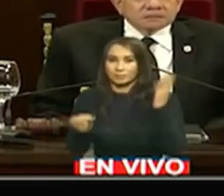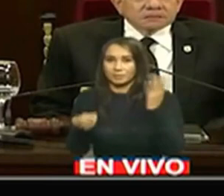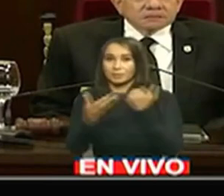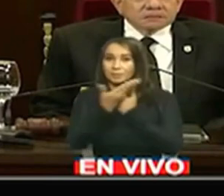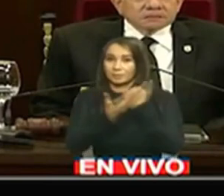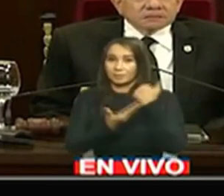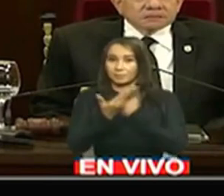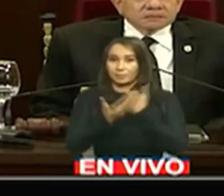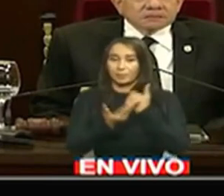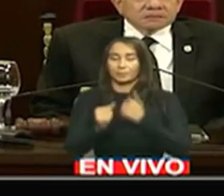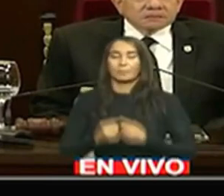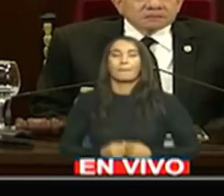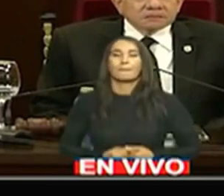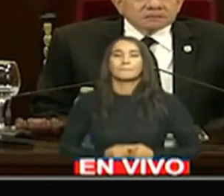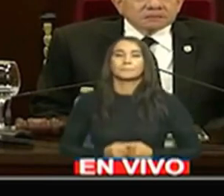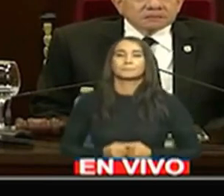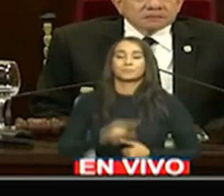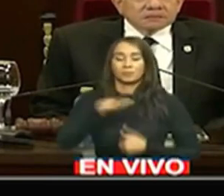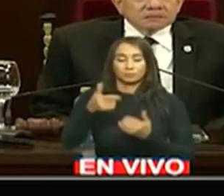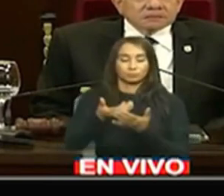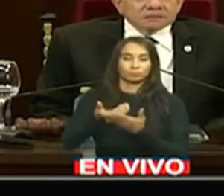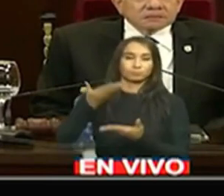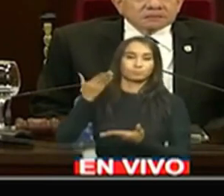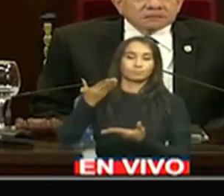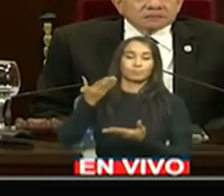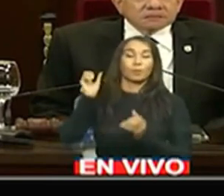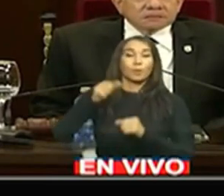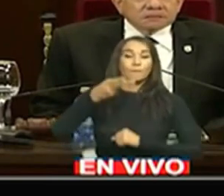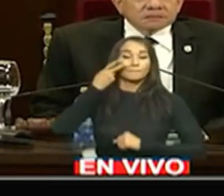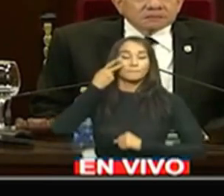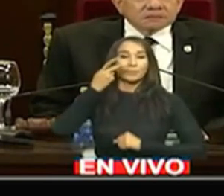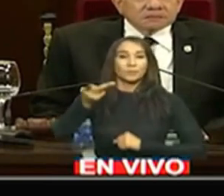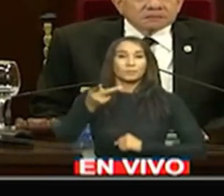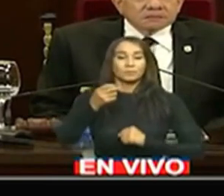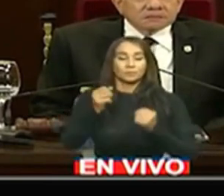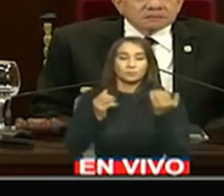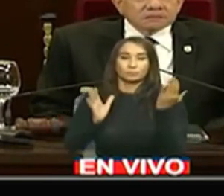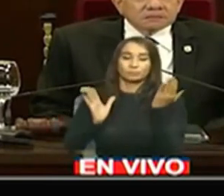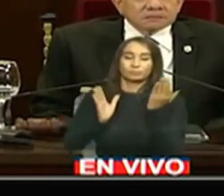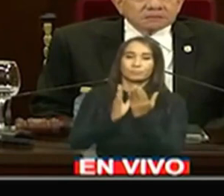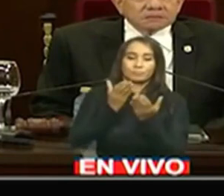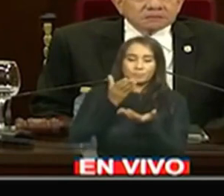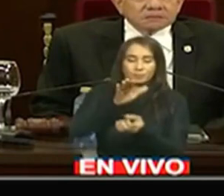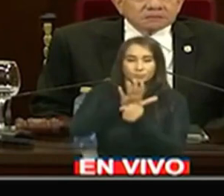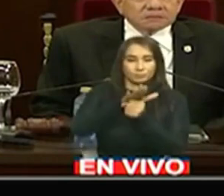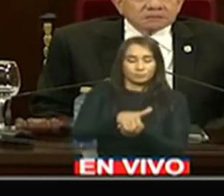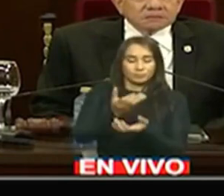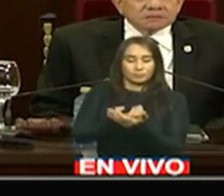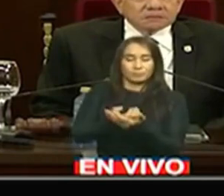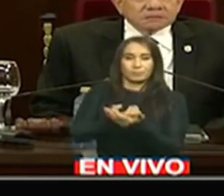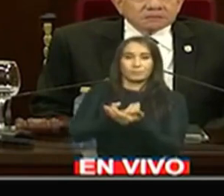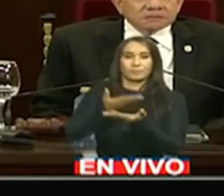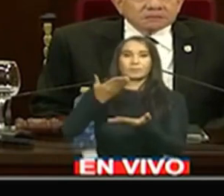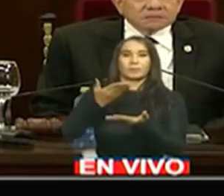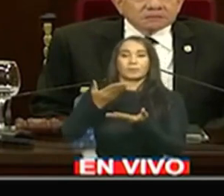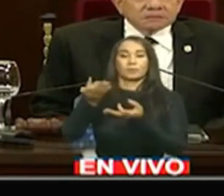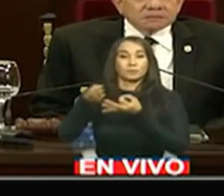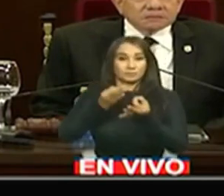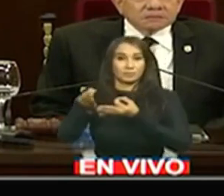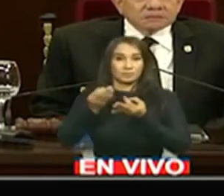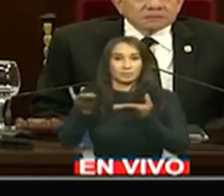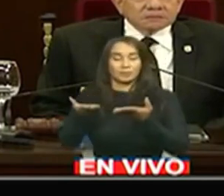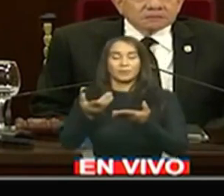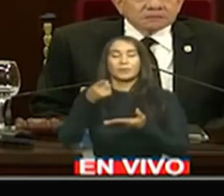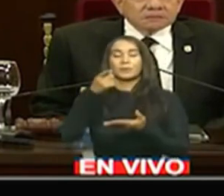pan. Como se puede apreciar, solo por el impacto directo en la inflación de los artículos anteriormente